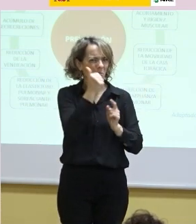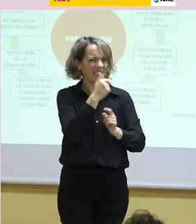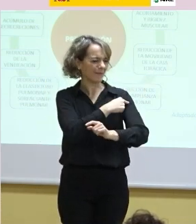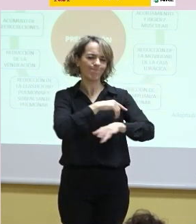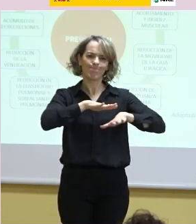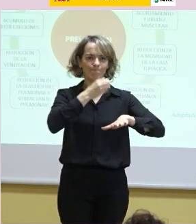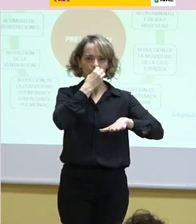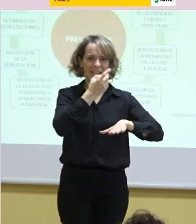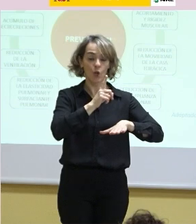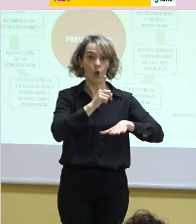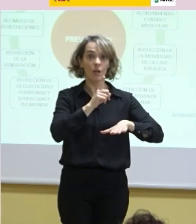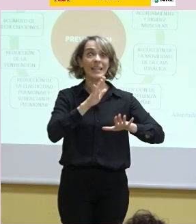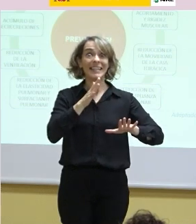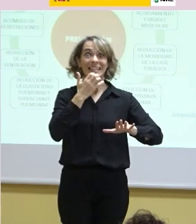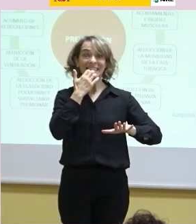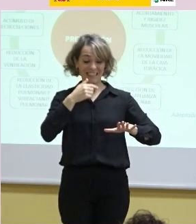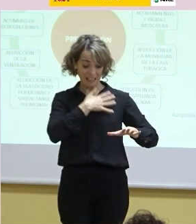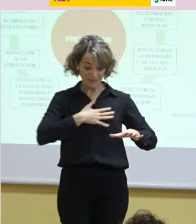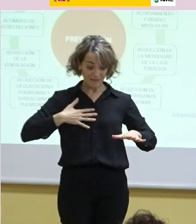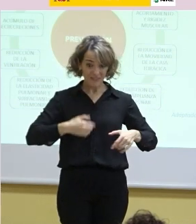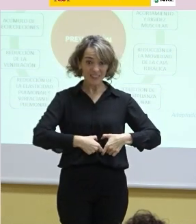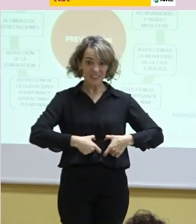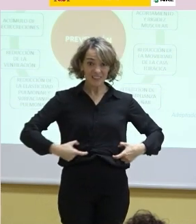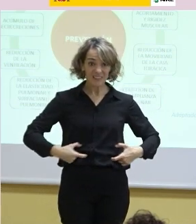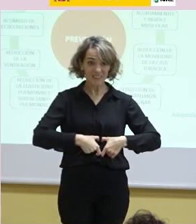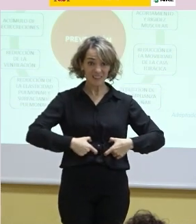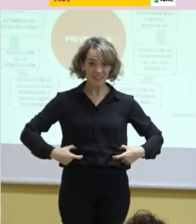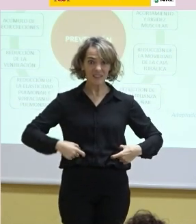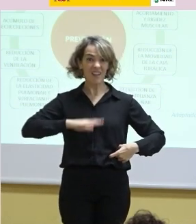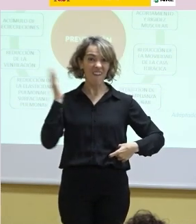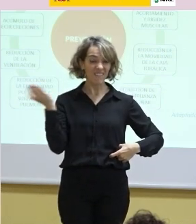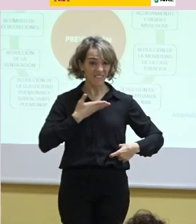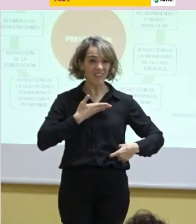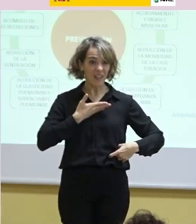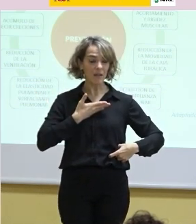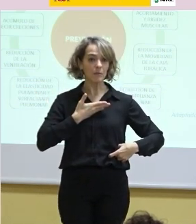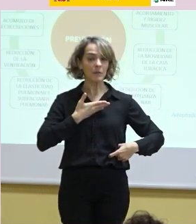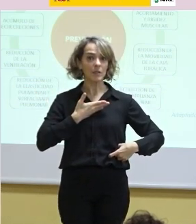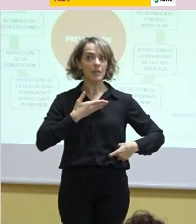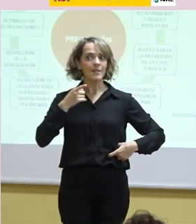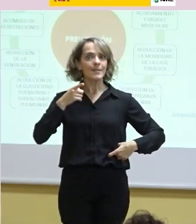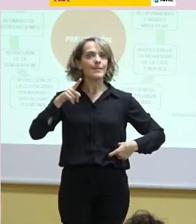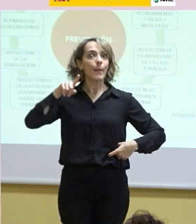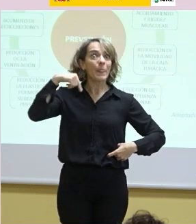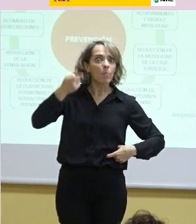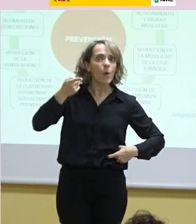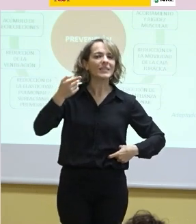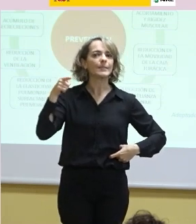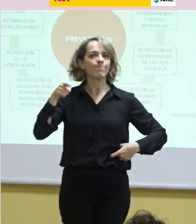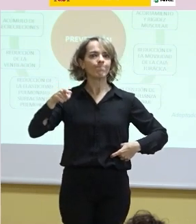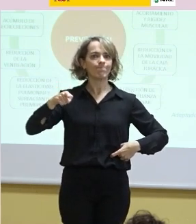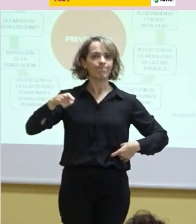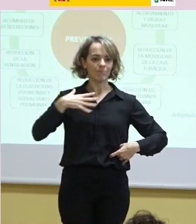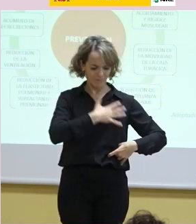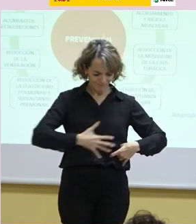altera la musculatura respiratoria, diafragma y musculatura accesoria, de la que hablaremos también posteriormente, aparece una disminución en el movimiento